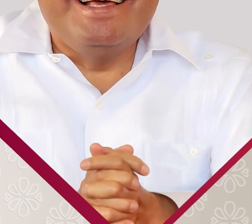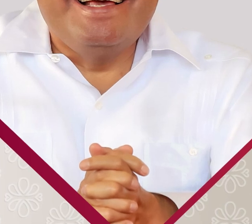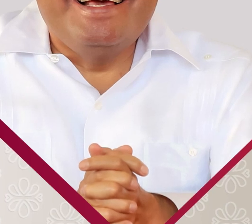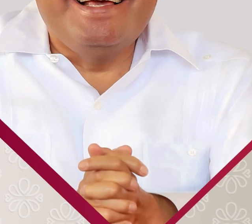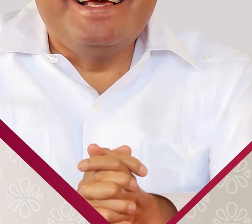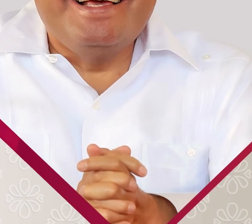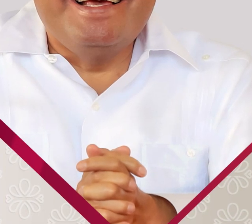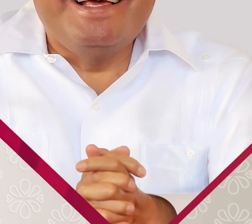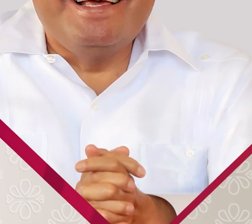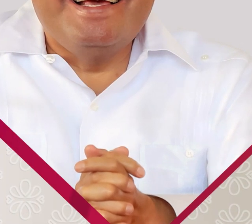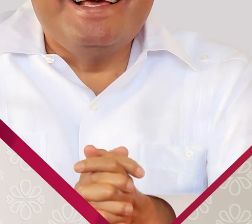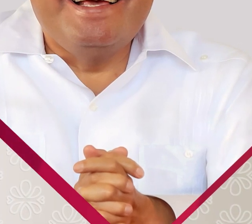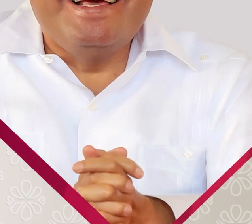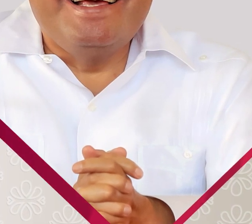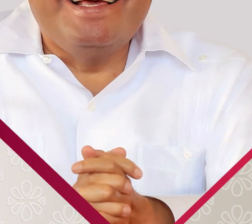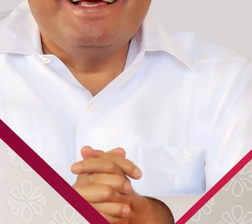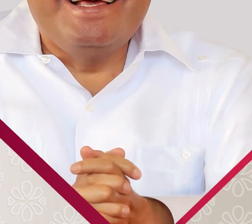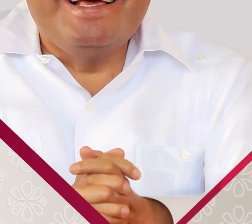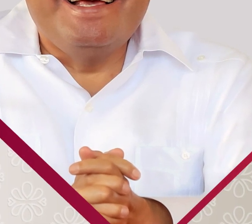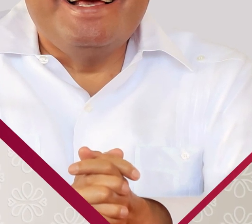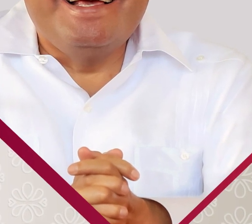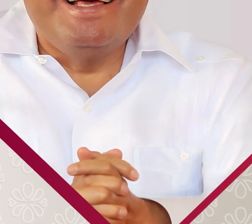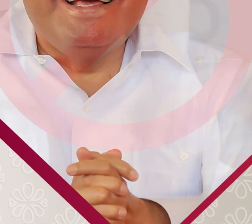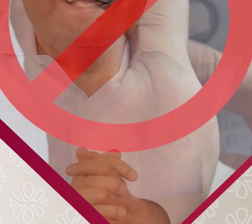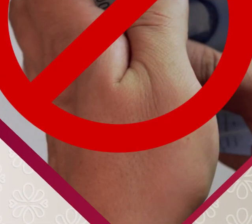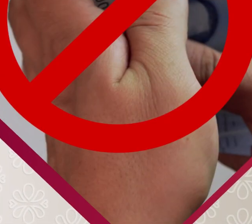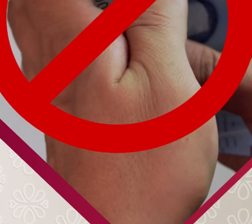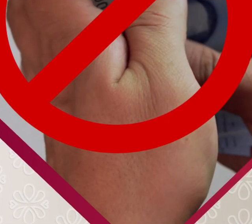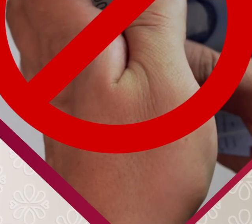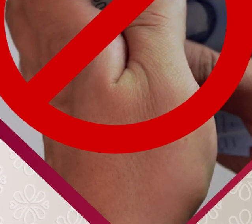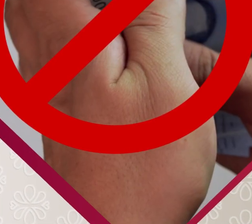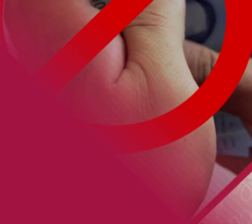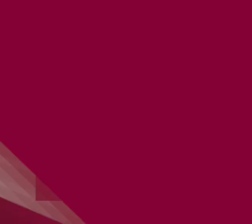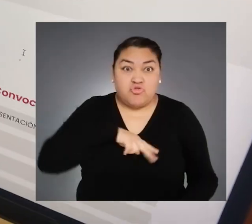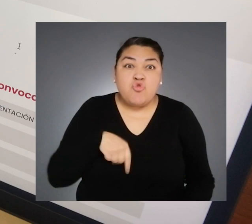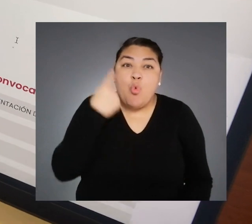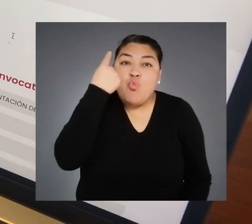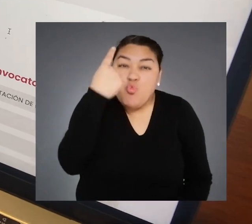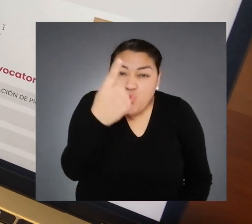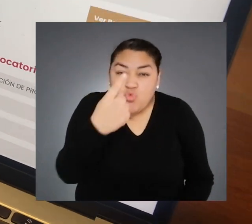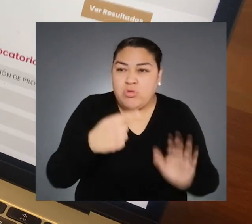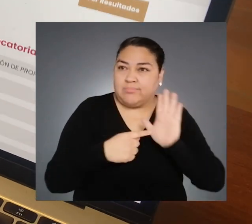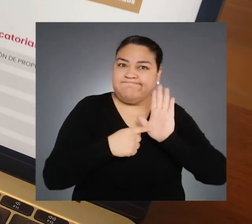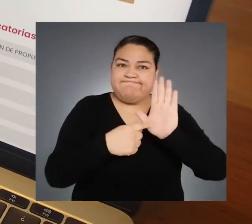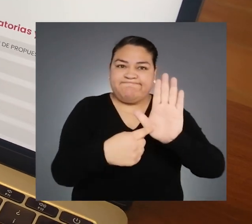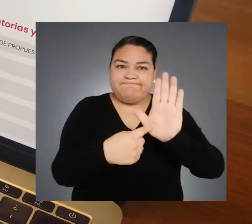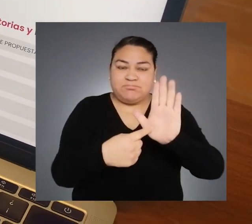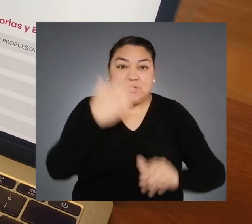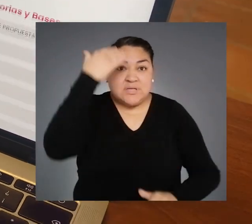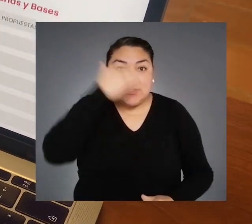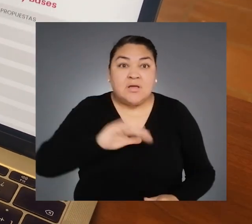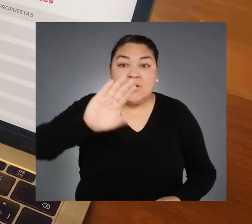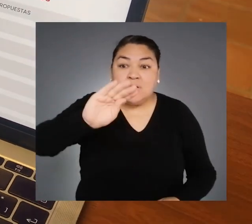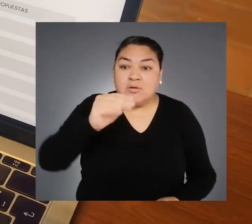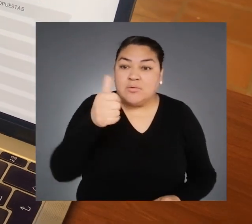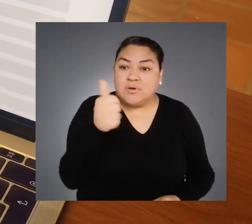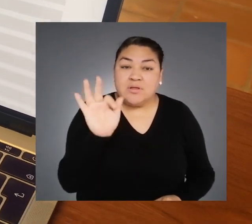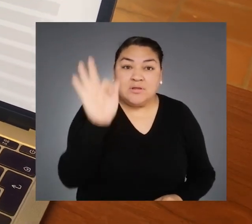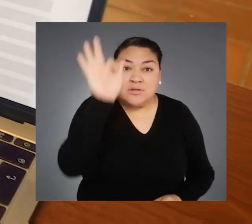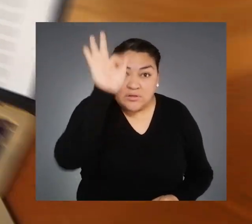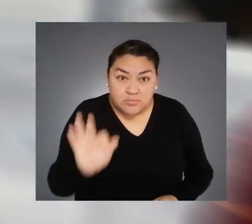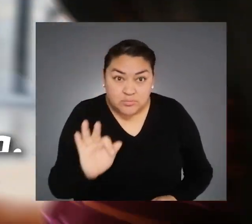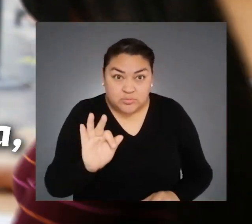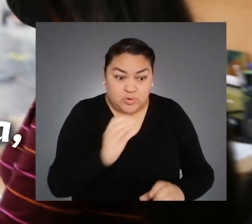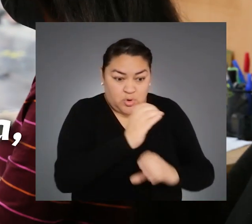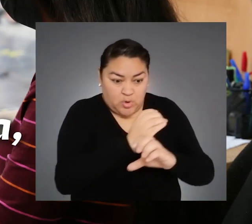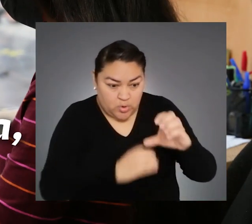Cuarto informe de gobierno. Miguel Barbosa Huerta, gobernador. El 96% de los